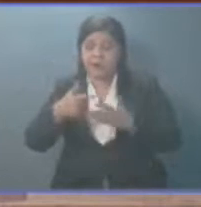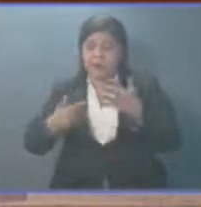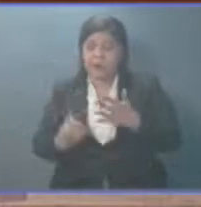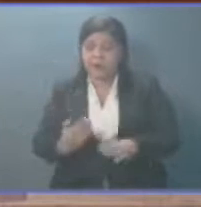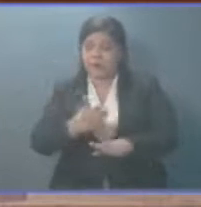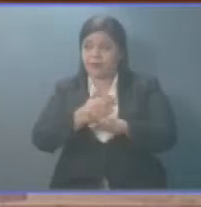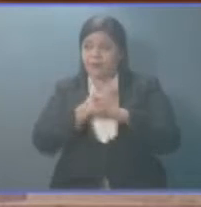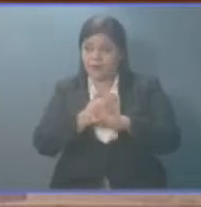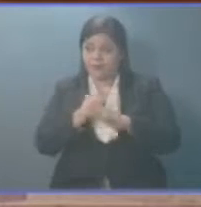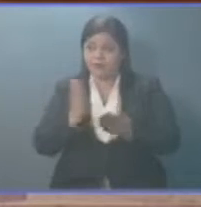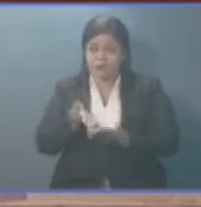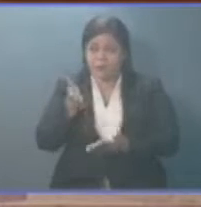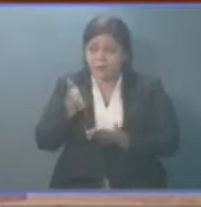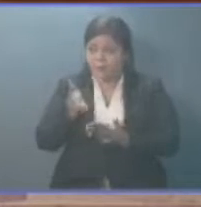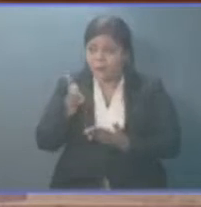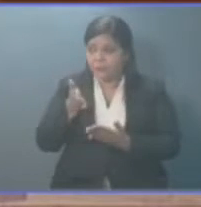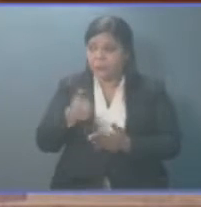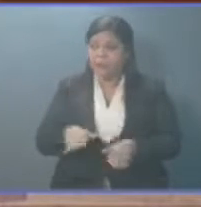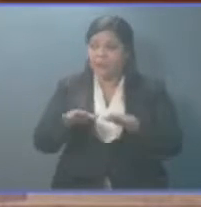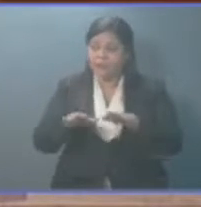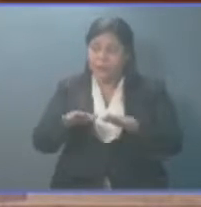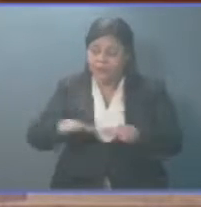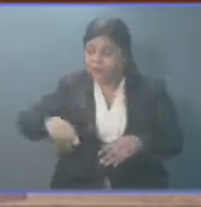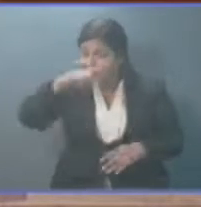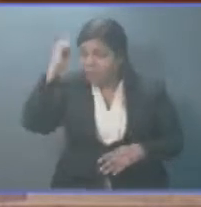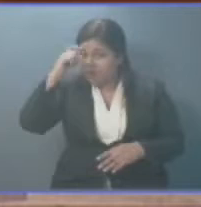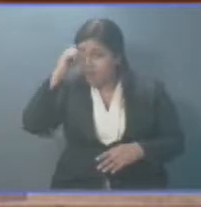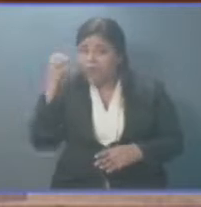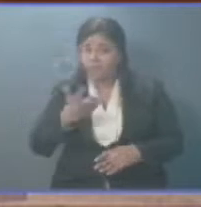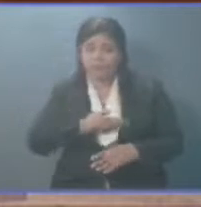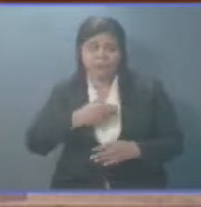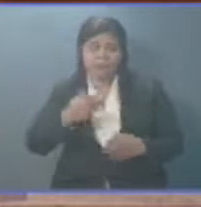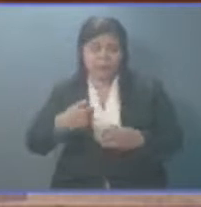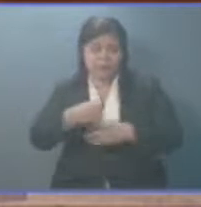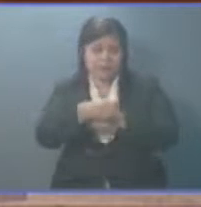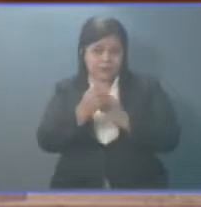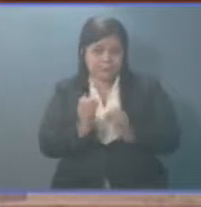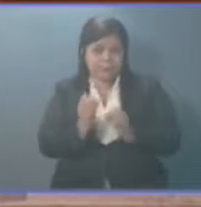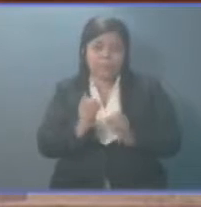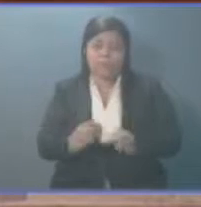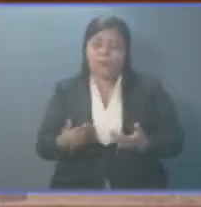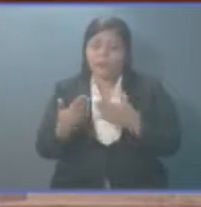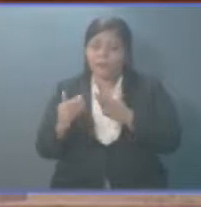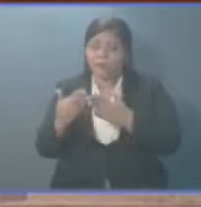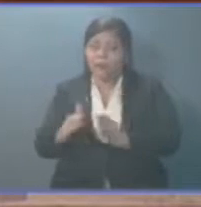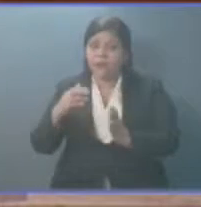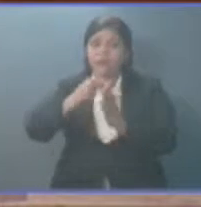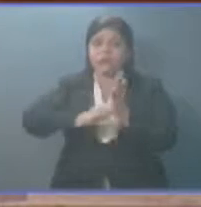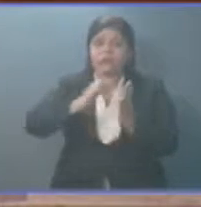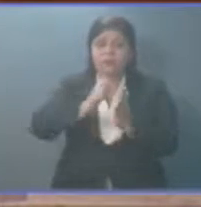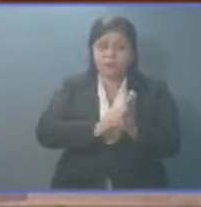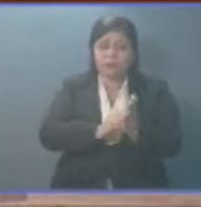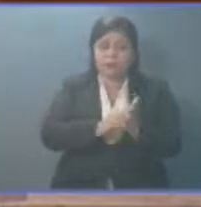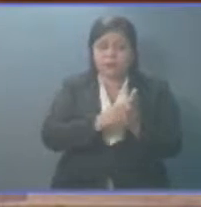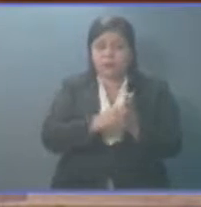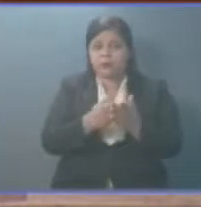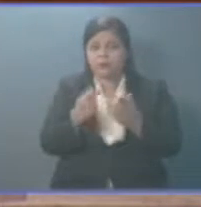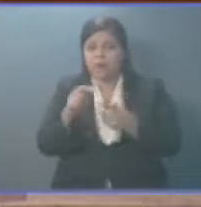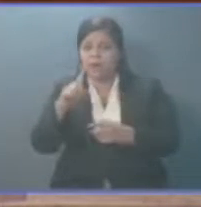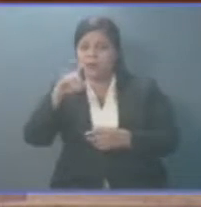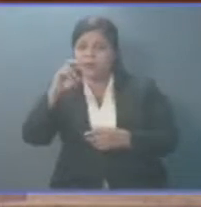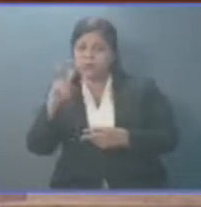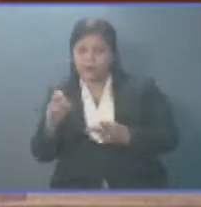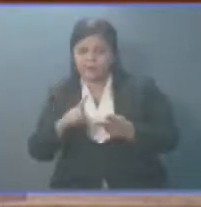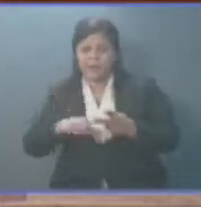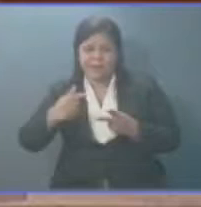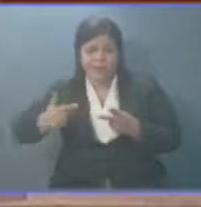animales de compañía. Gracias al alto trabajo de esta unidad del MAC, se establecen diferentes tipos de infracciones, clasificaciones en leves, graves y muy